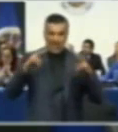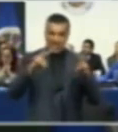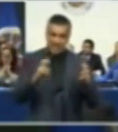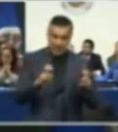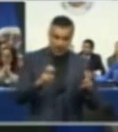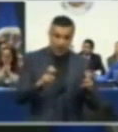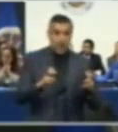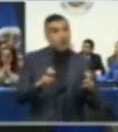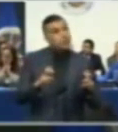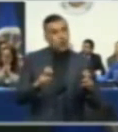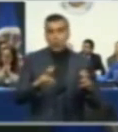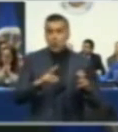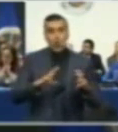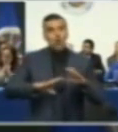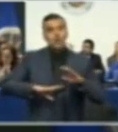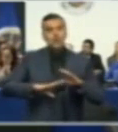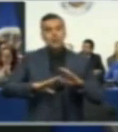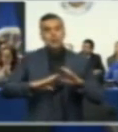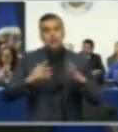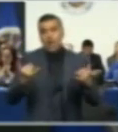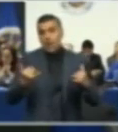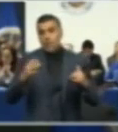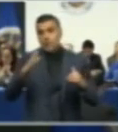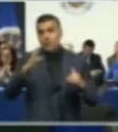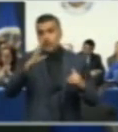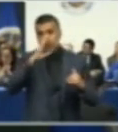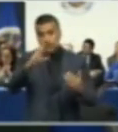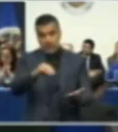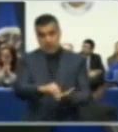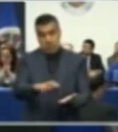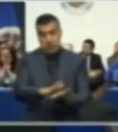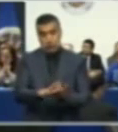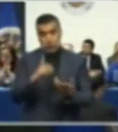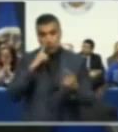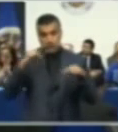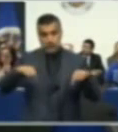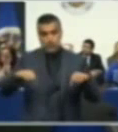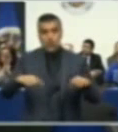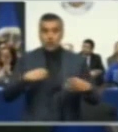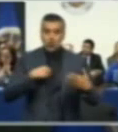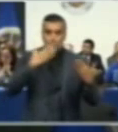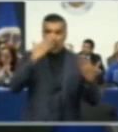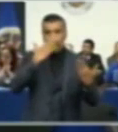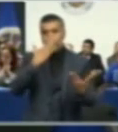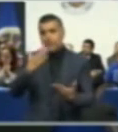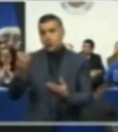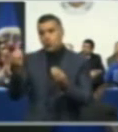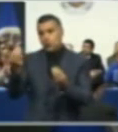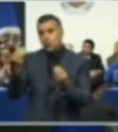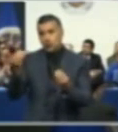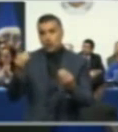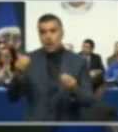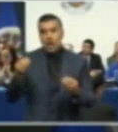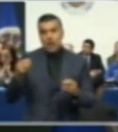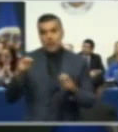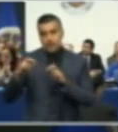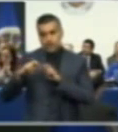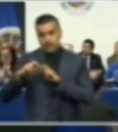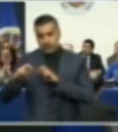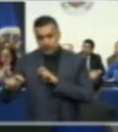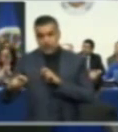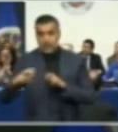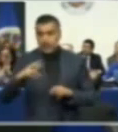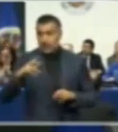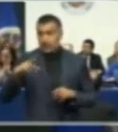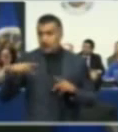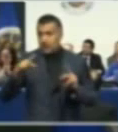no tan directamente puesto así. Entonces agradezco mucho tanto a las solicitantes, que permite